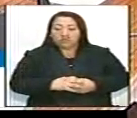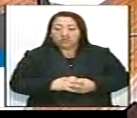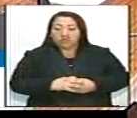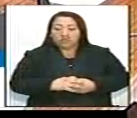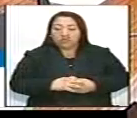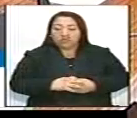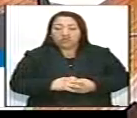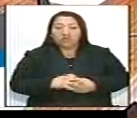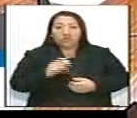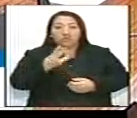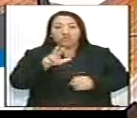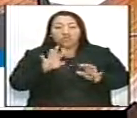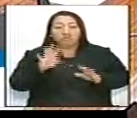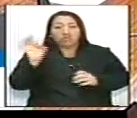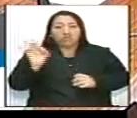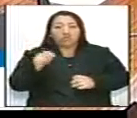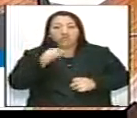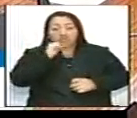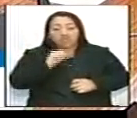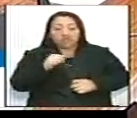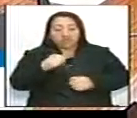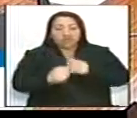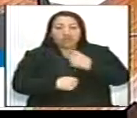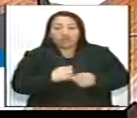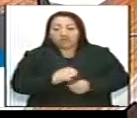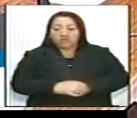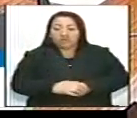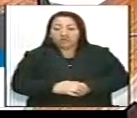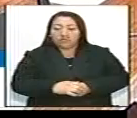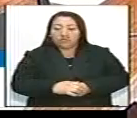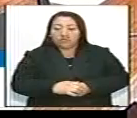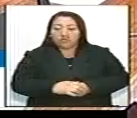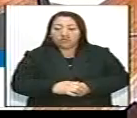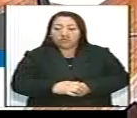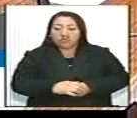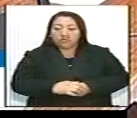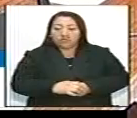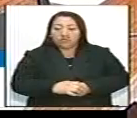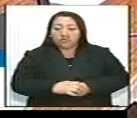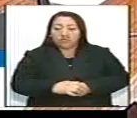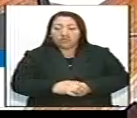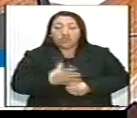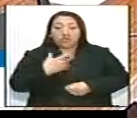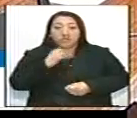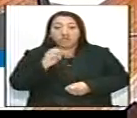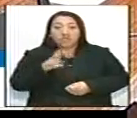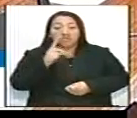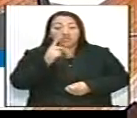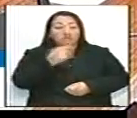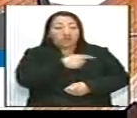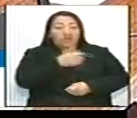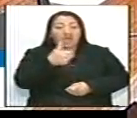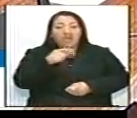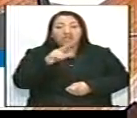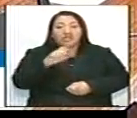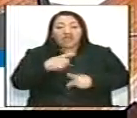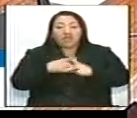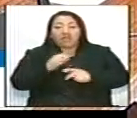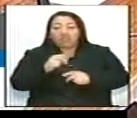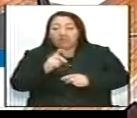Nos queda mucho por hacer. Pero quiero resaltar lo que ha dicho Alejandro, porque la meta